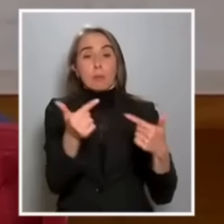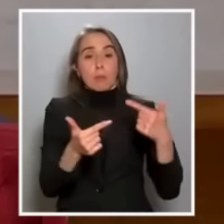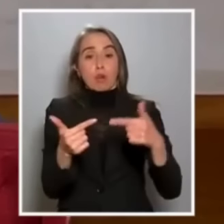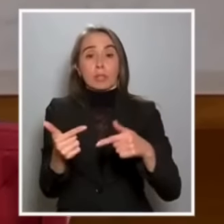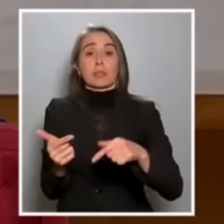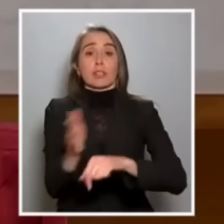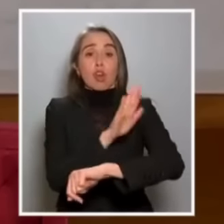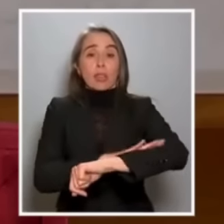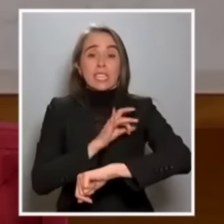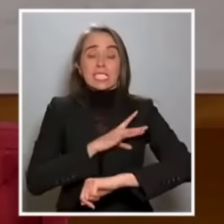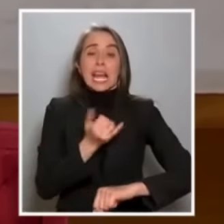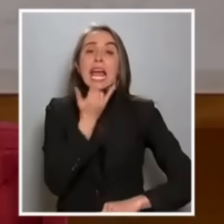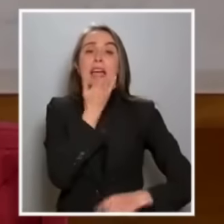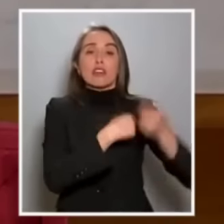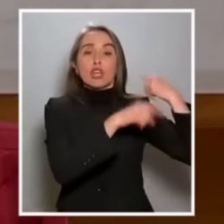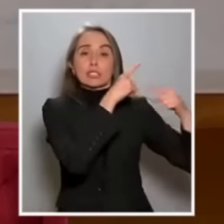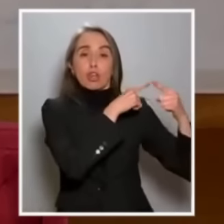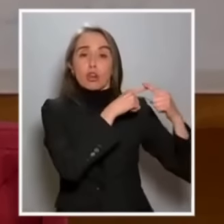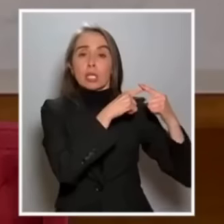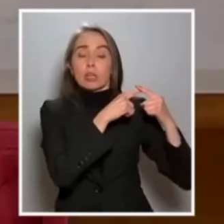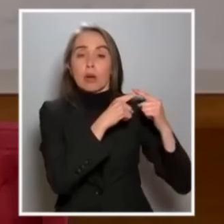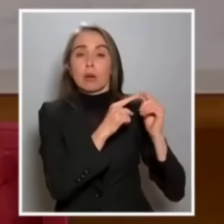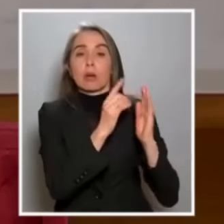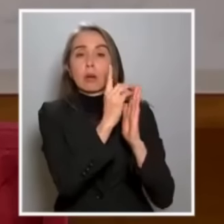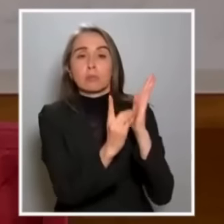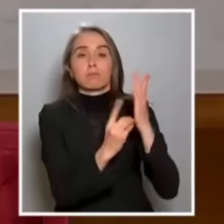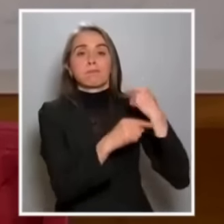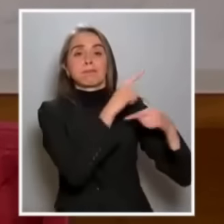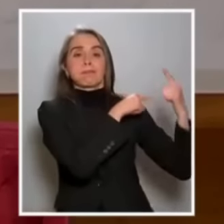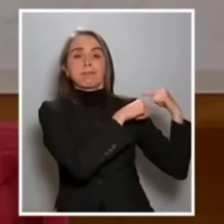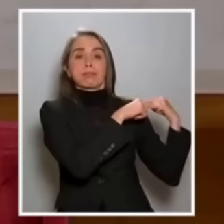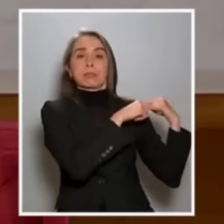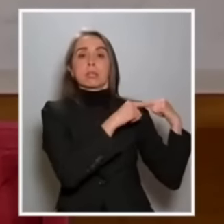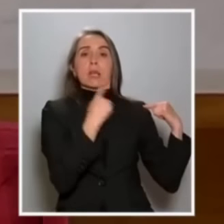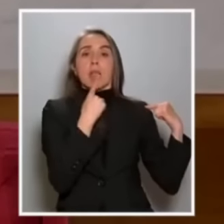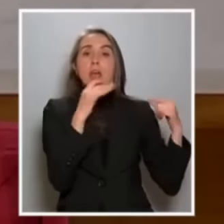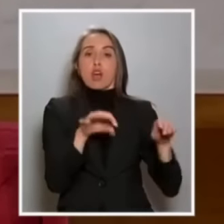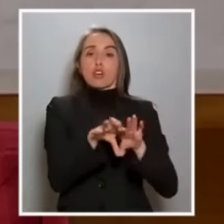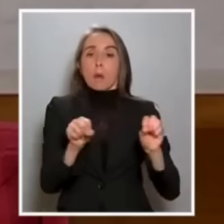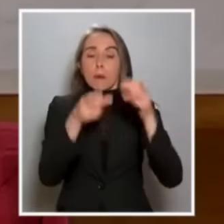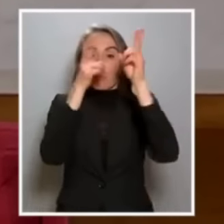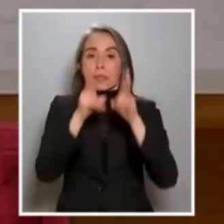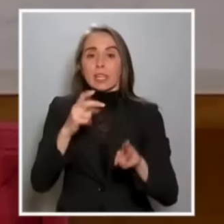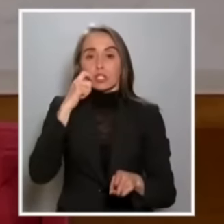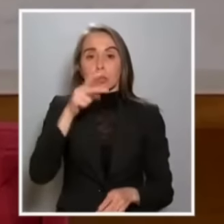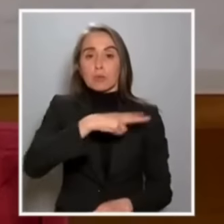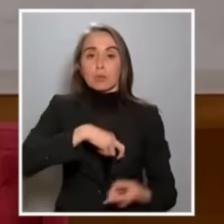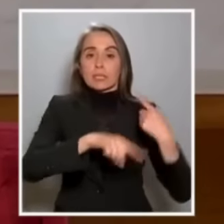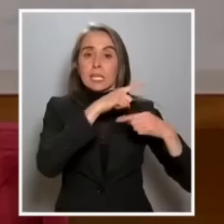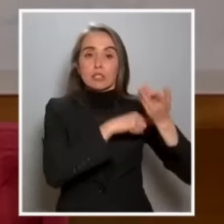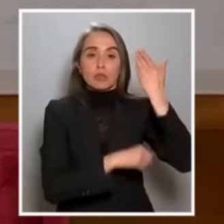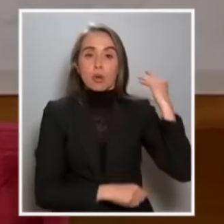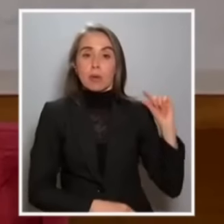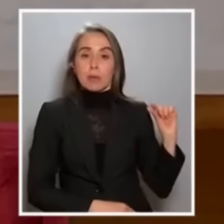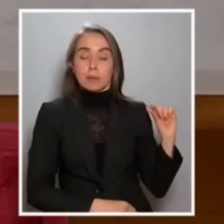error histórico en el retroceso que ha tenido en los últimos años respecto a su compromiso con los derechos humanos en nuestra historia reciente.